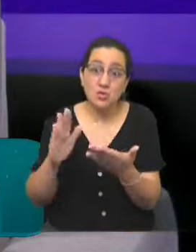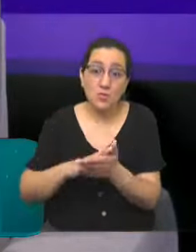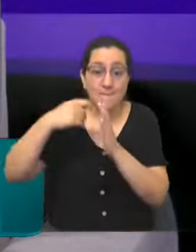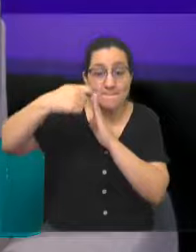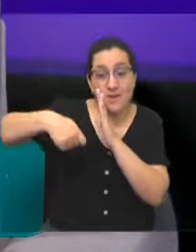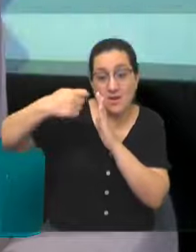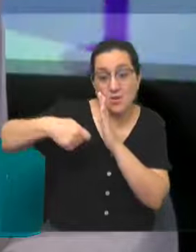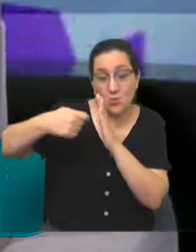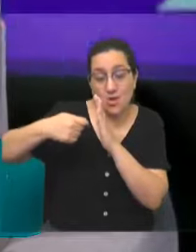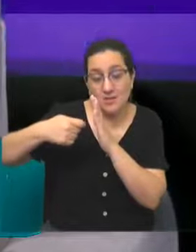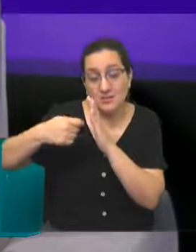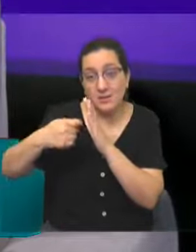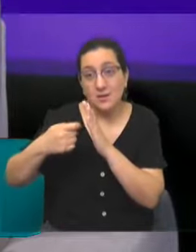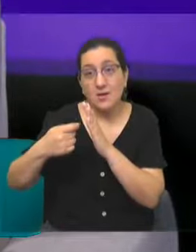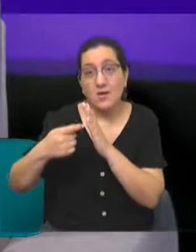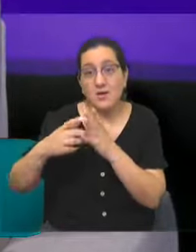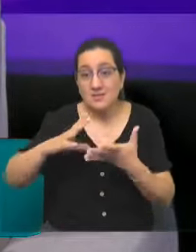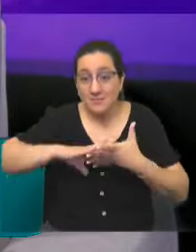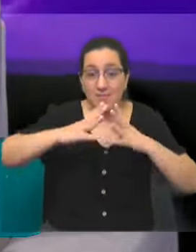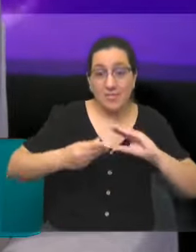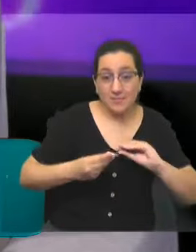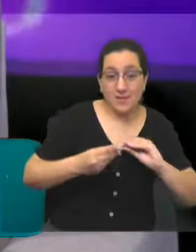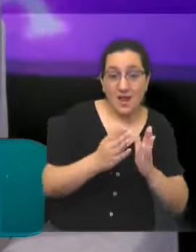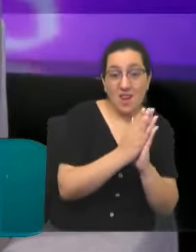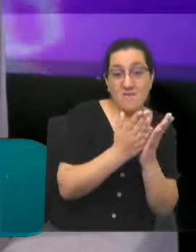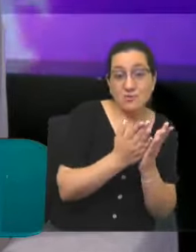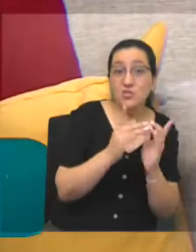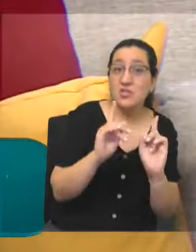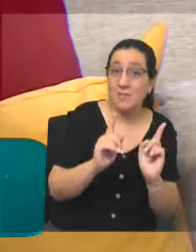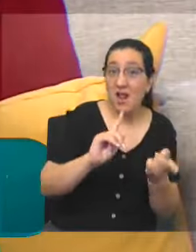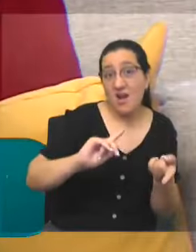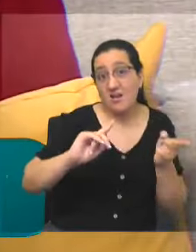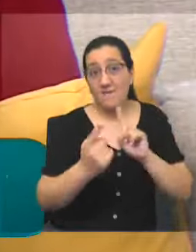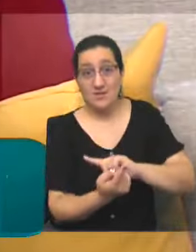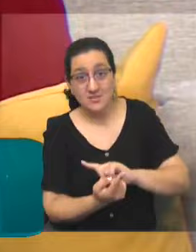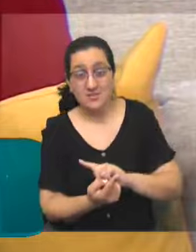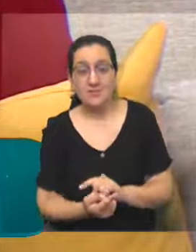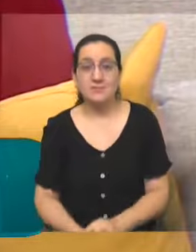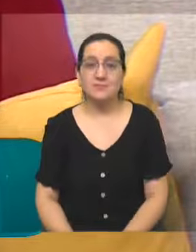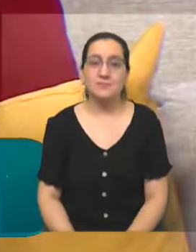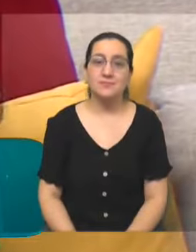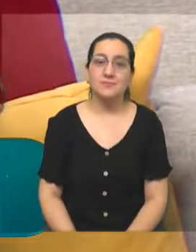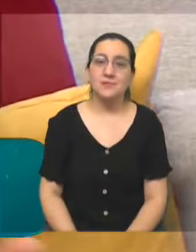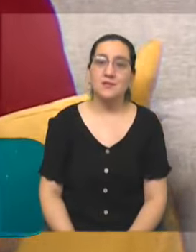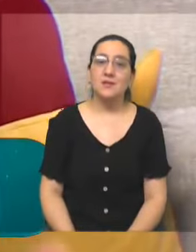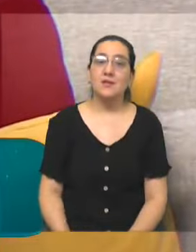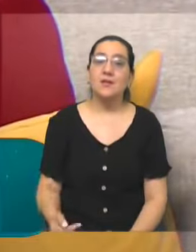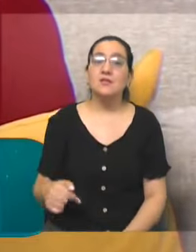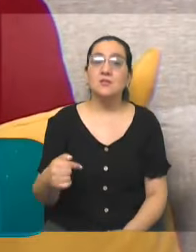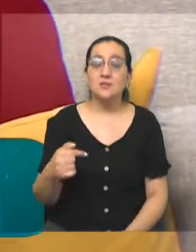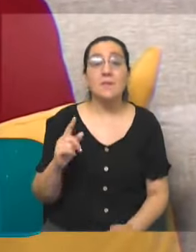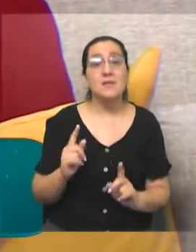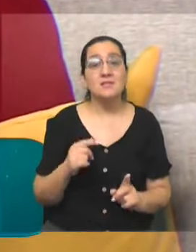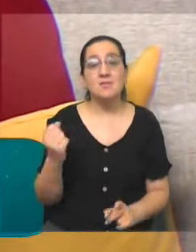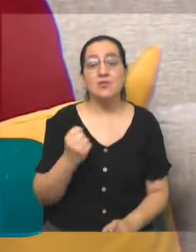libros que inspiran películas, y hoy Otegui nos va a andar por esos caminos nuevamente. Y hablando de andar por estos caminos, esto de andar es importante hacerlo